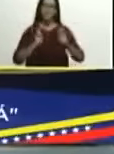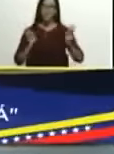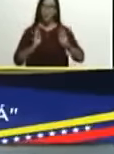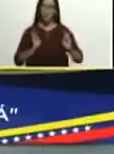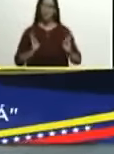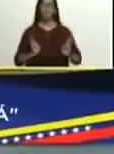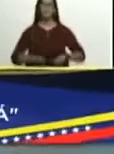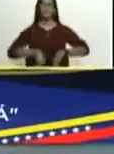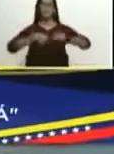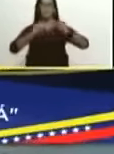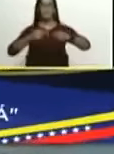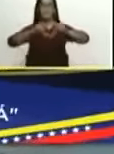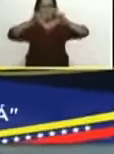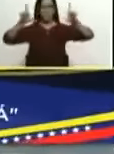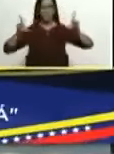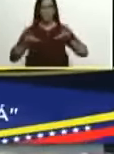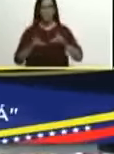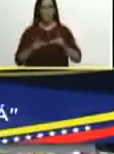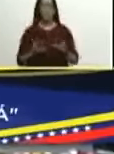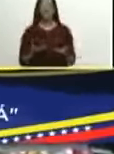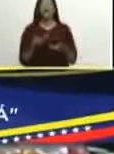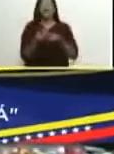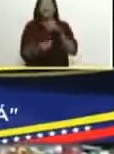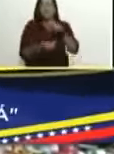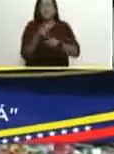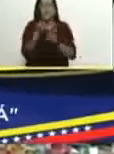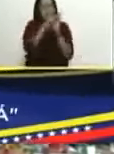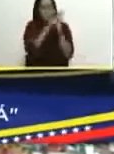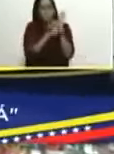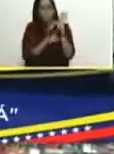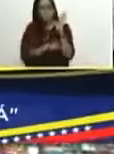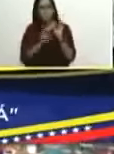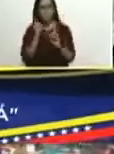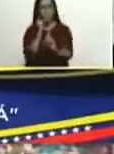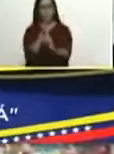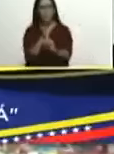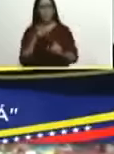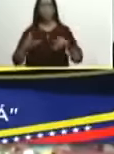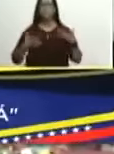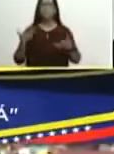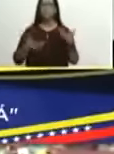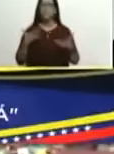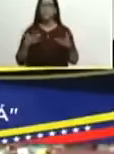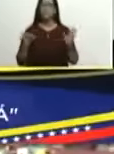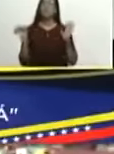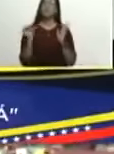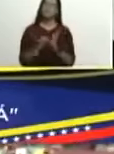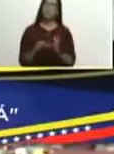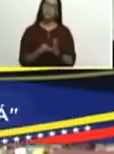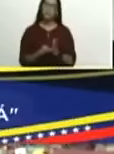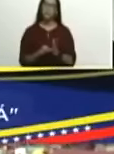cartografía. Correcto. Hace su agenda concreta de acción donde